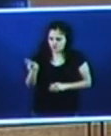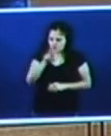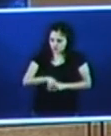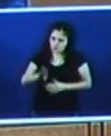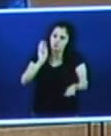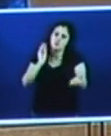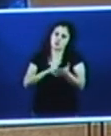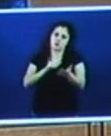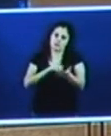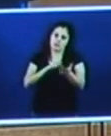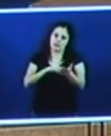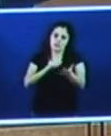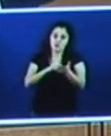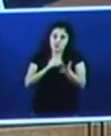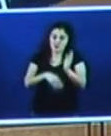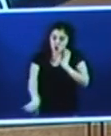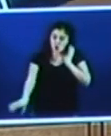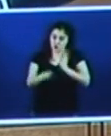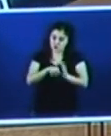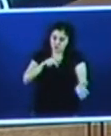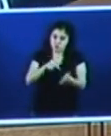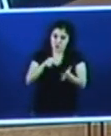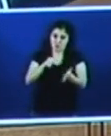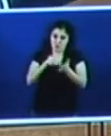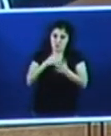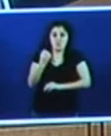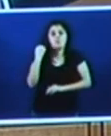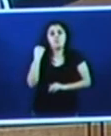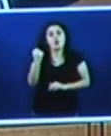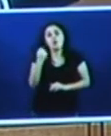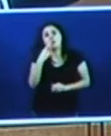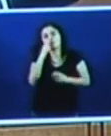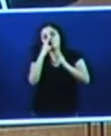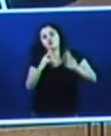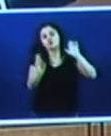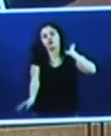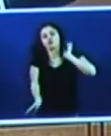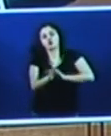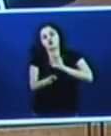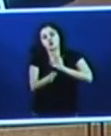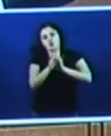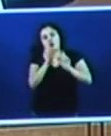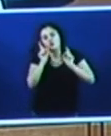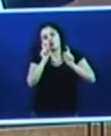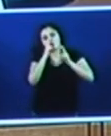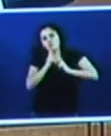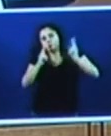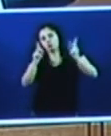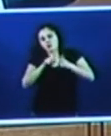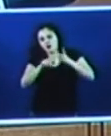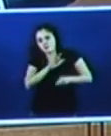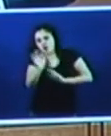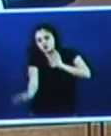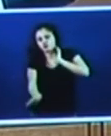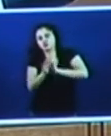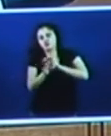Constitución, que a Constitución exige dos poderes públicos manter unha educación pública e manter unha sanidade